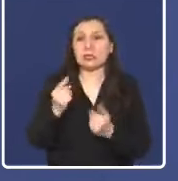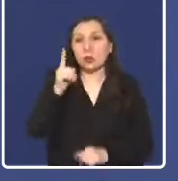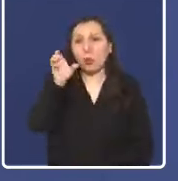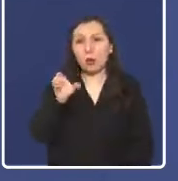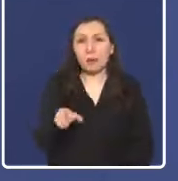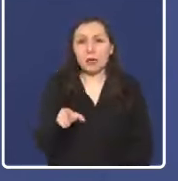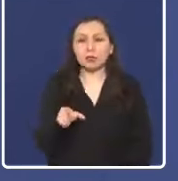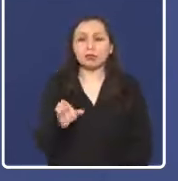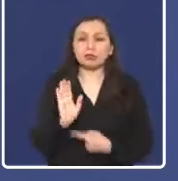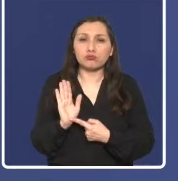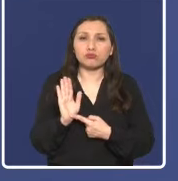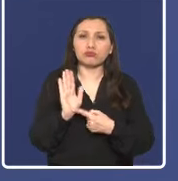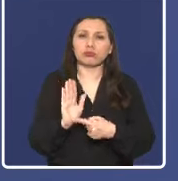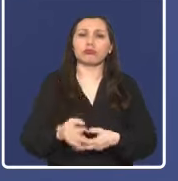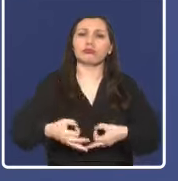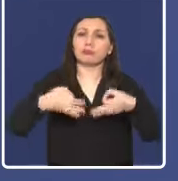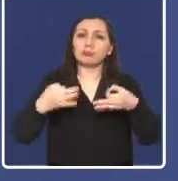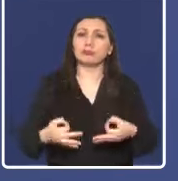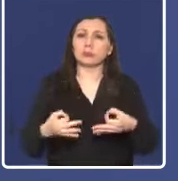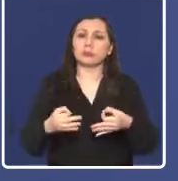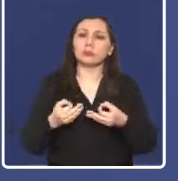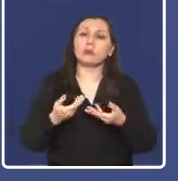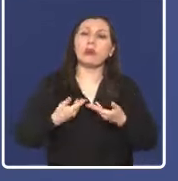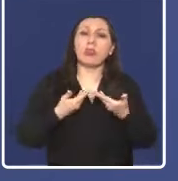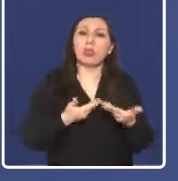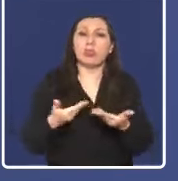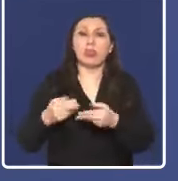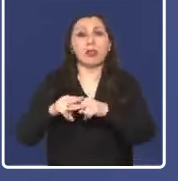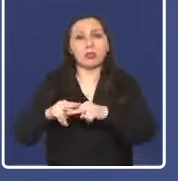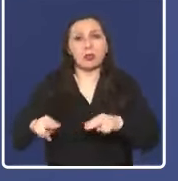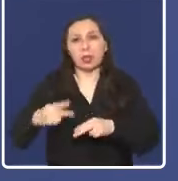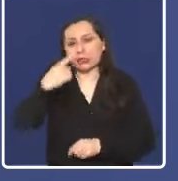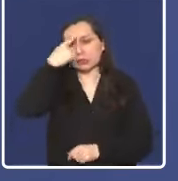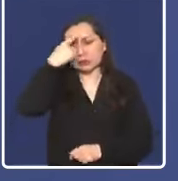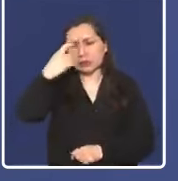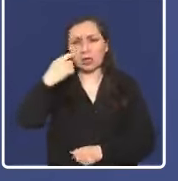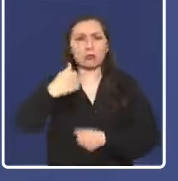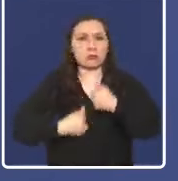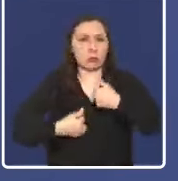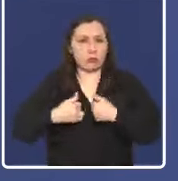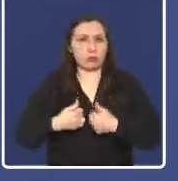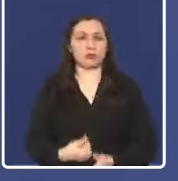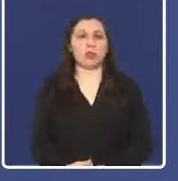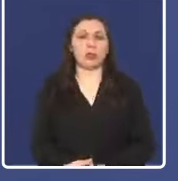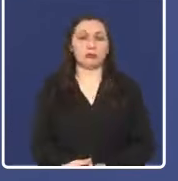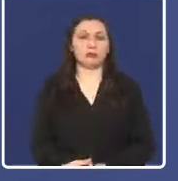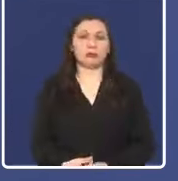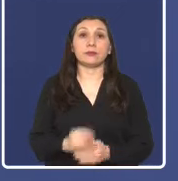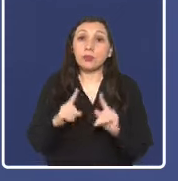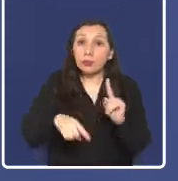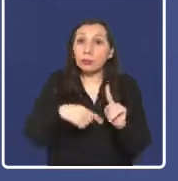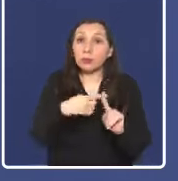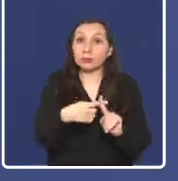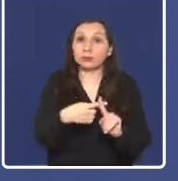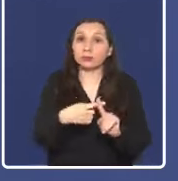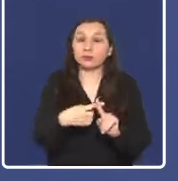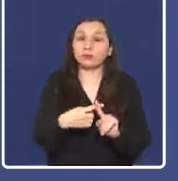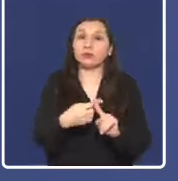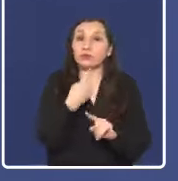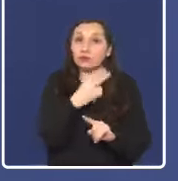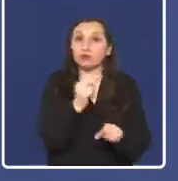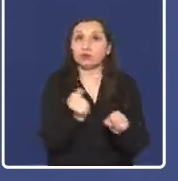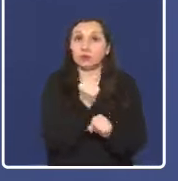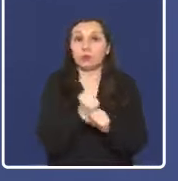persona que dé garantías y transmita tranquilidad, seriedad y profesionalidad. Que además, producto